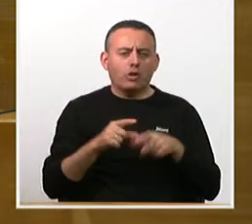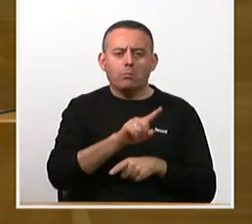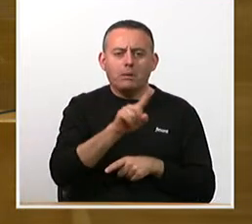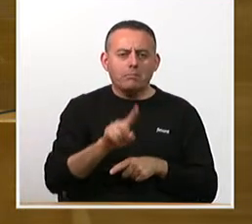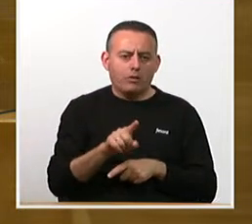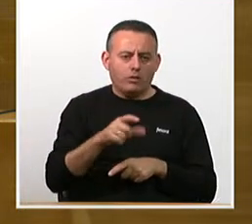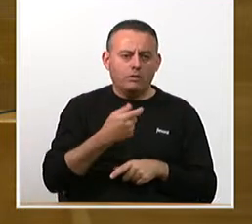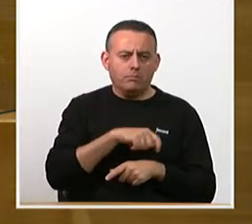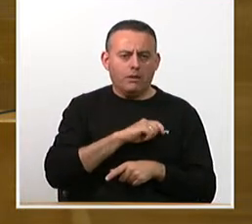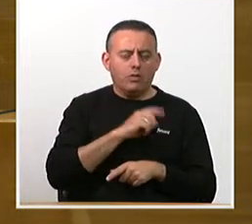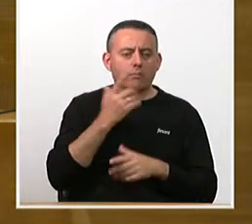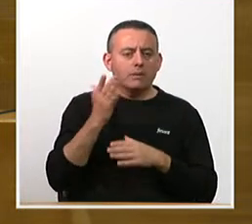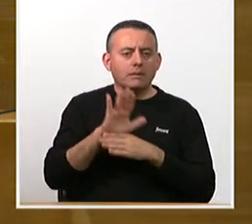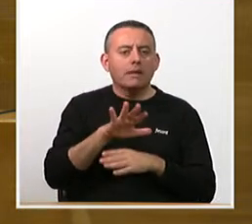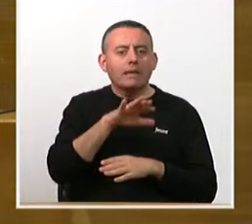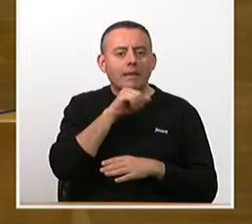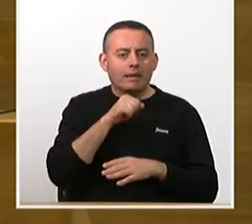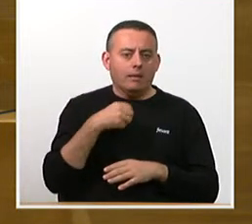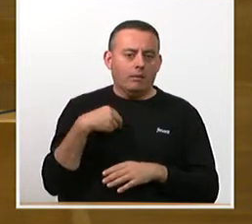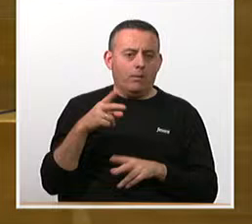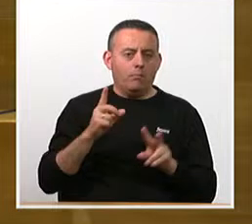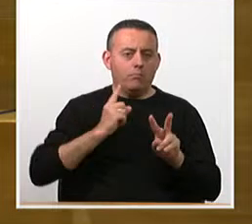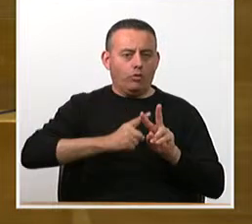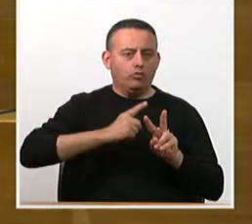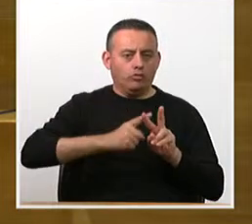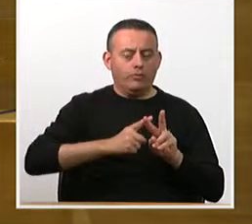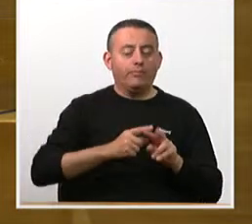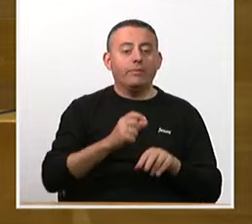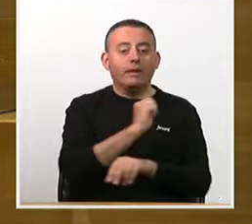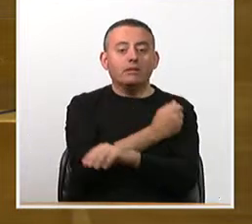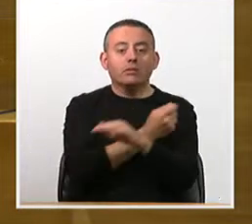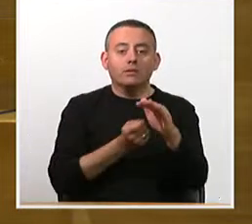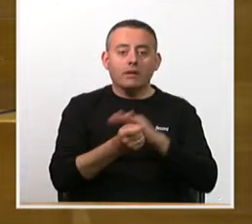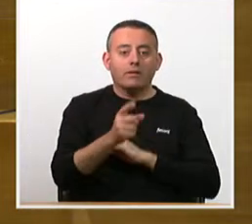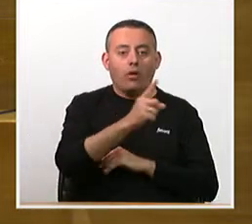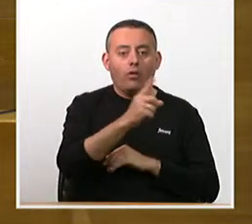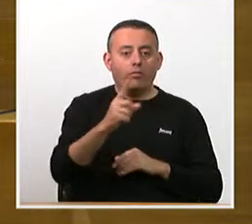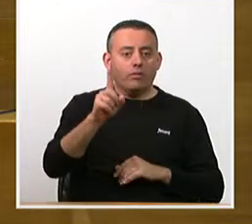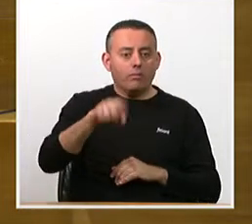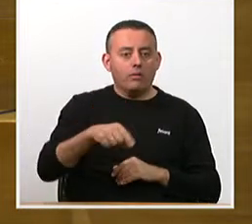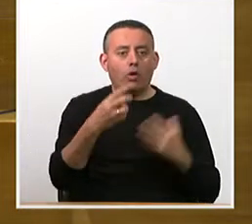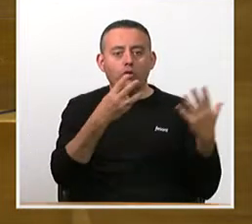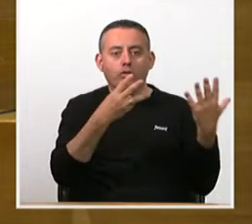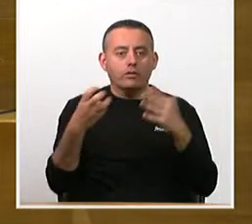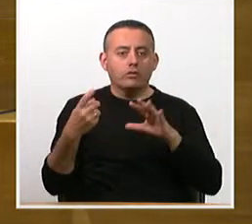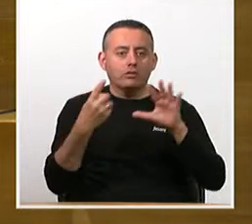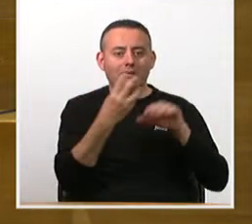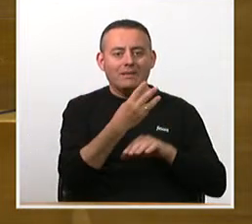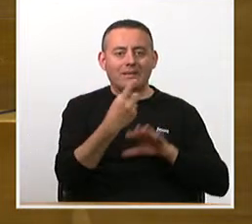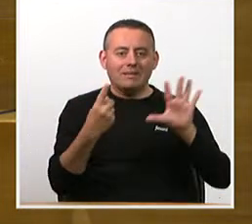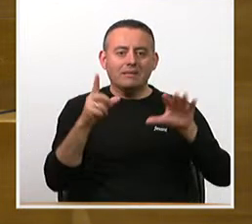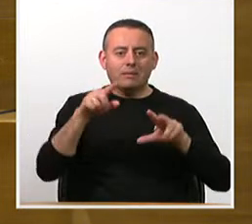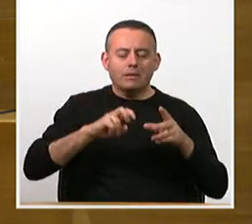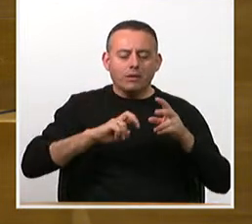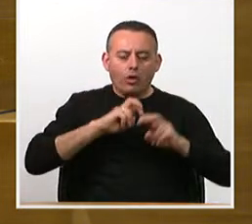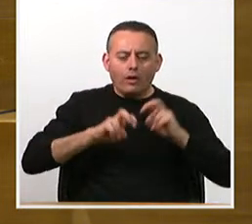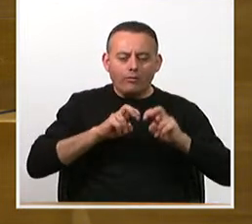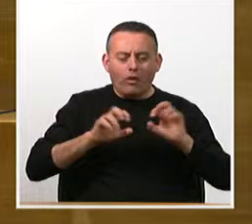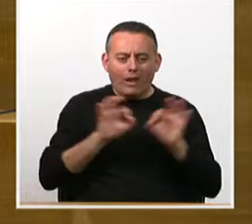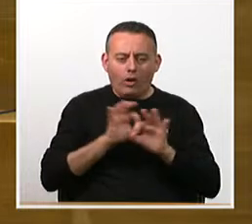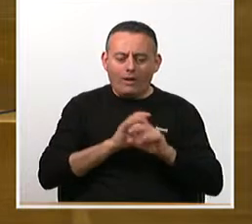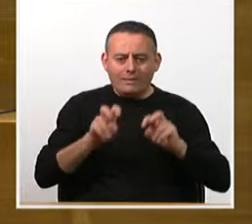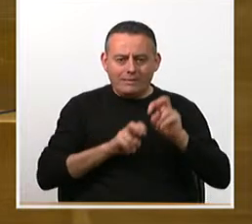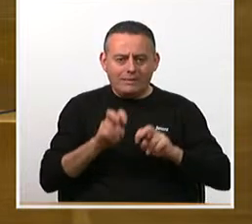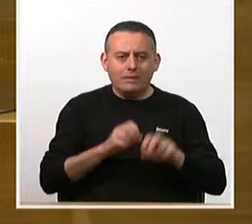parlamentario Box cortes valenciana registro de entrada 11836 con corrección de errores registro de